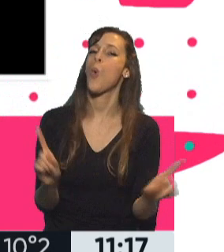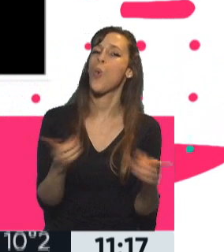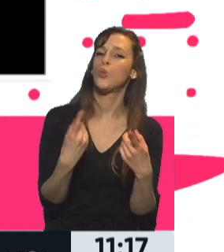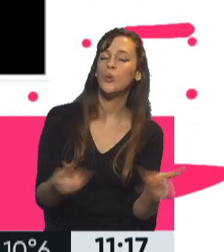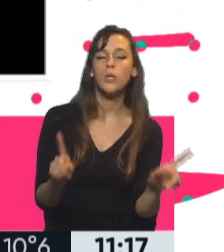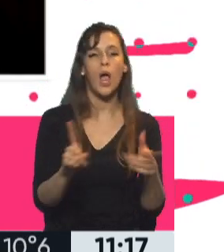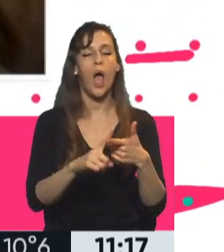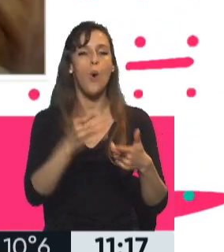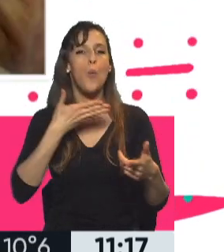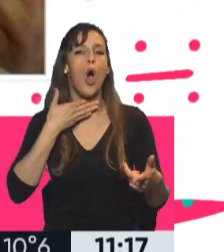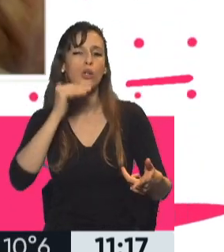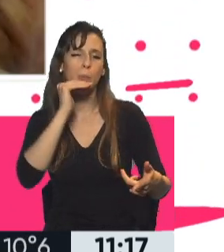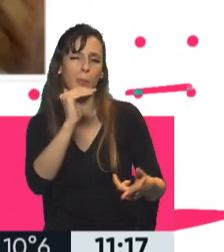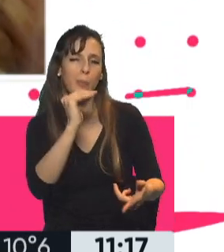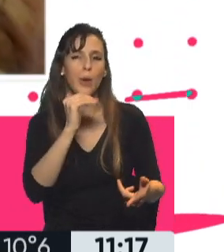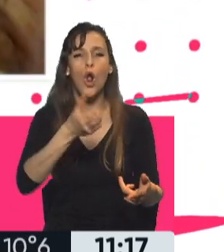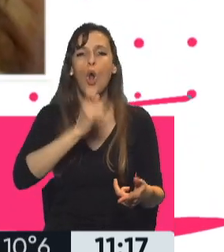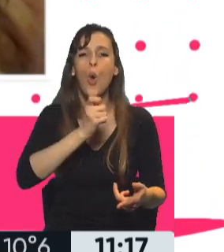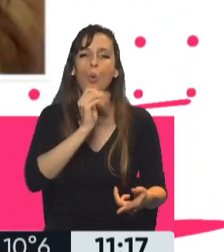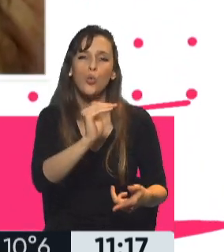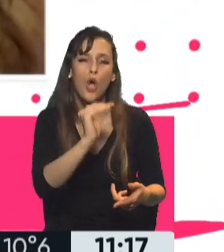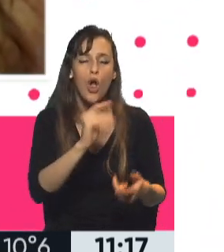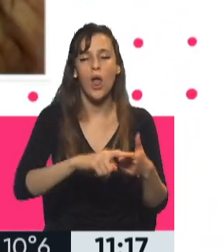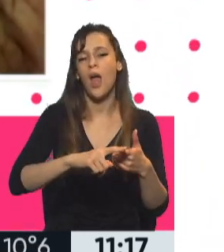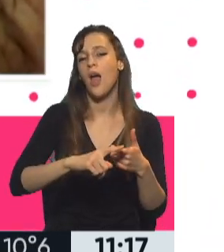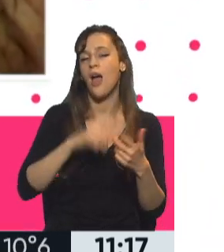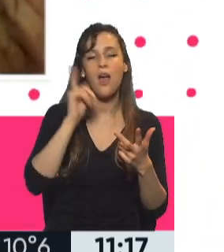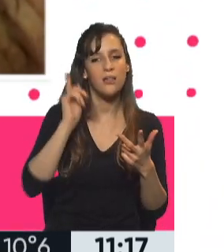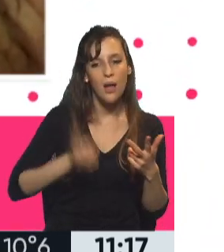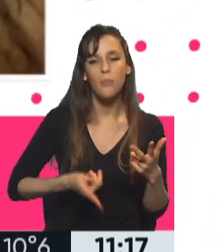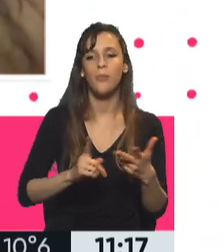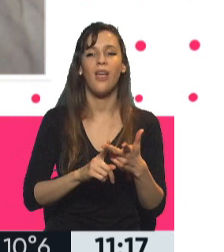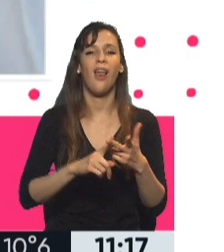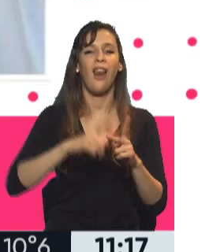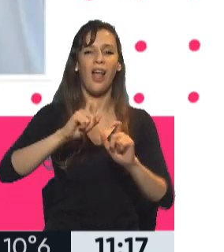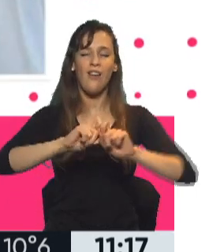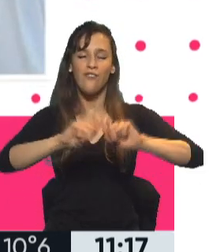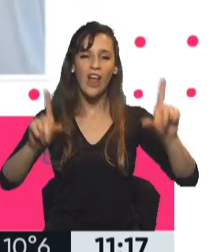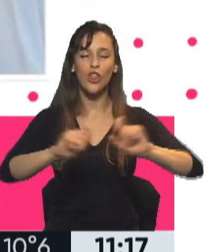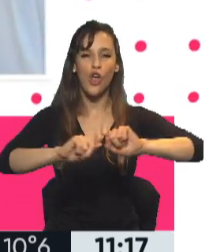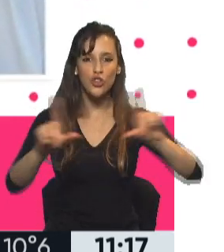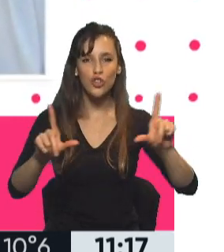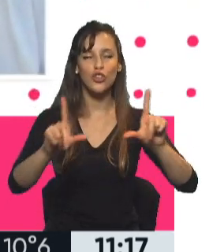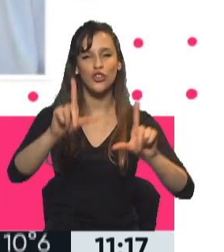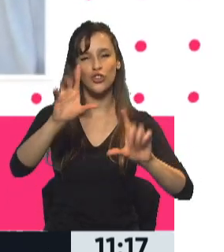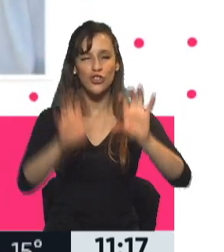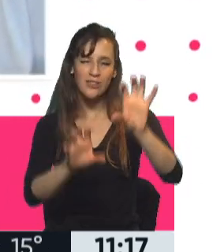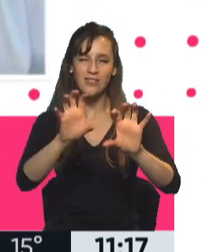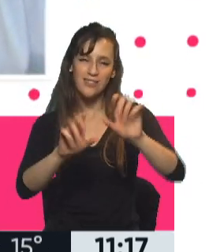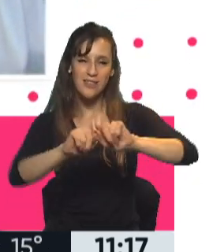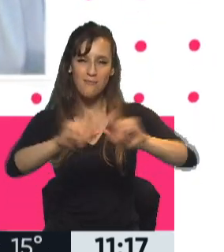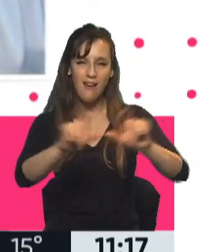el locutor, la locutora en realidad, que es Anita, a poner efectos especiales y demás. Y cuando oímos